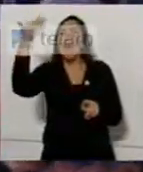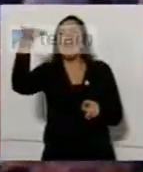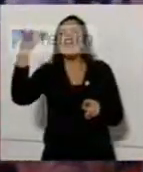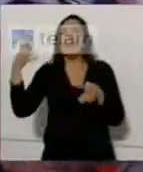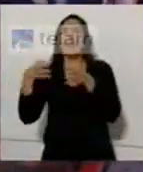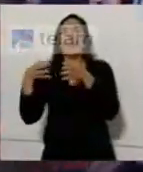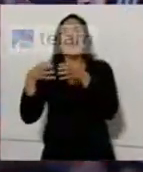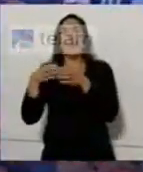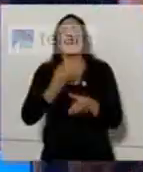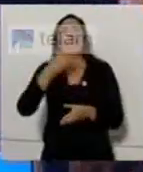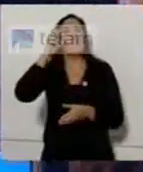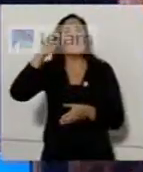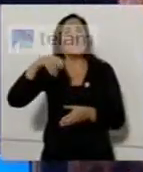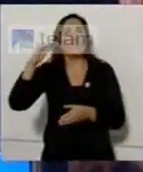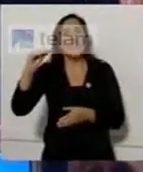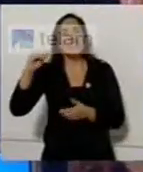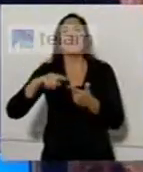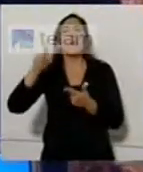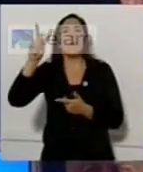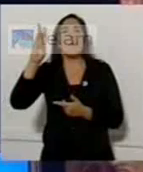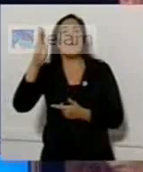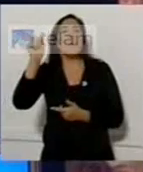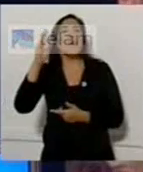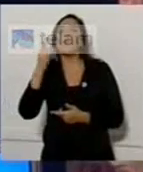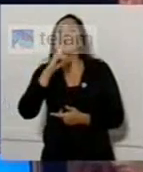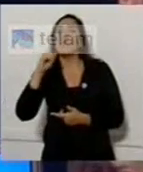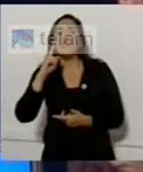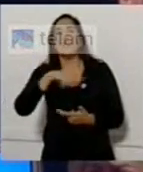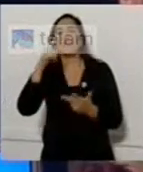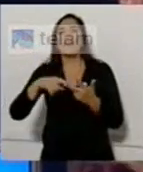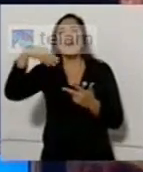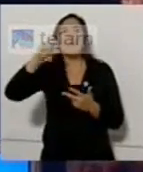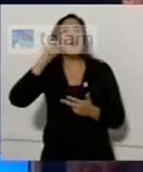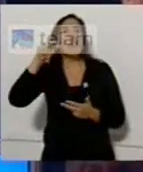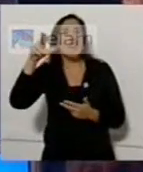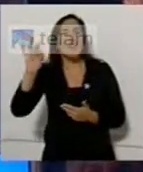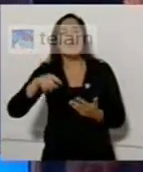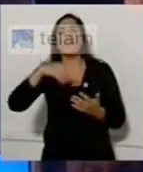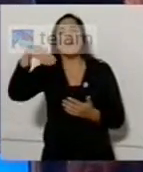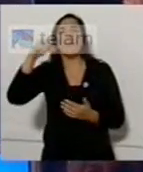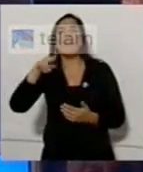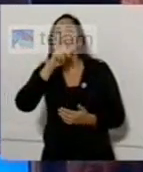de Beruti, de Moreno, de